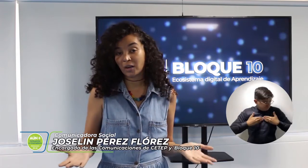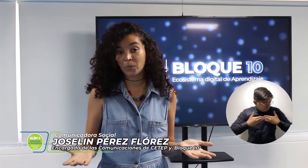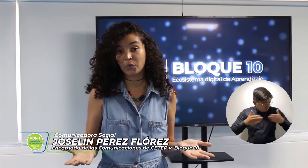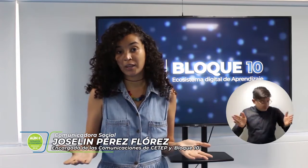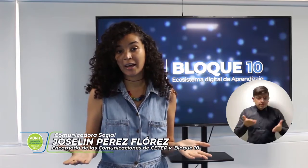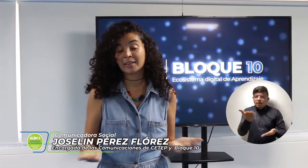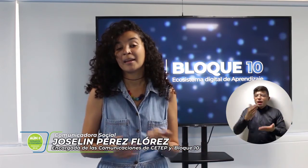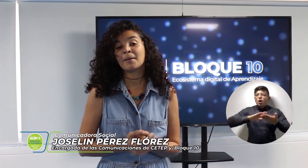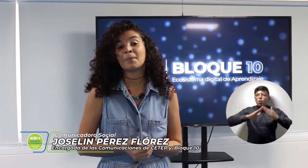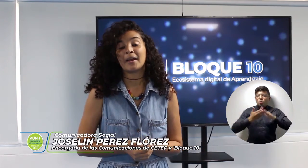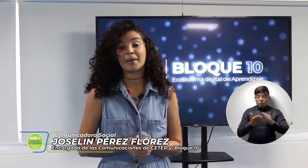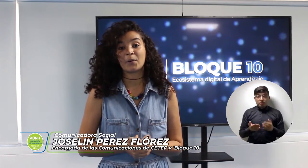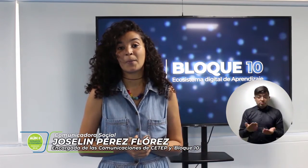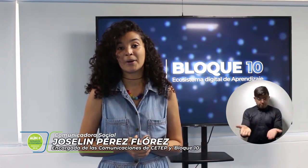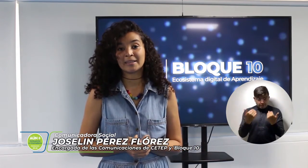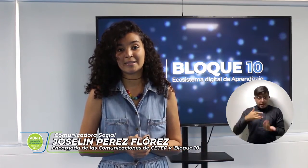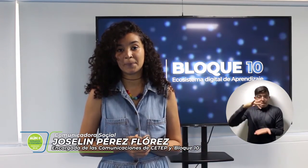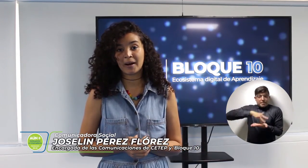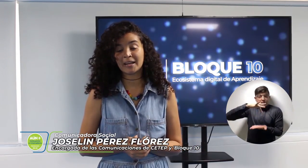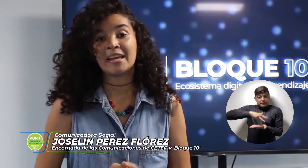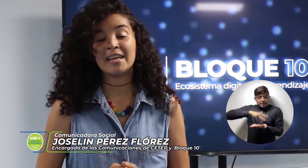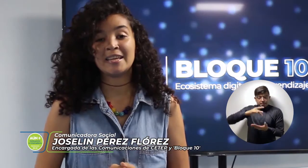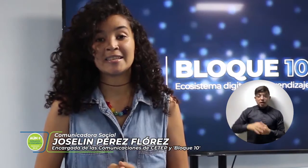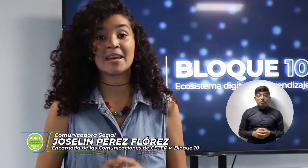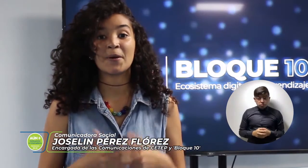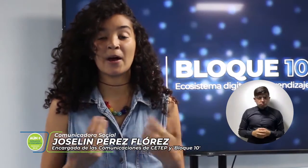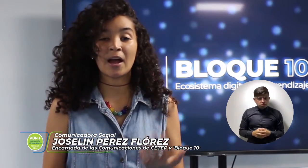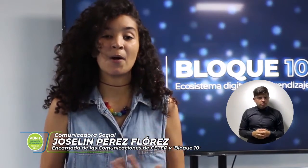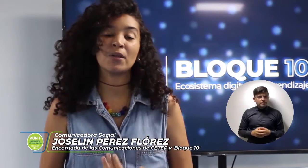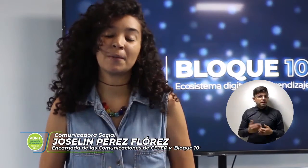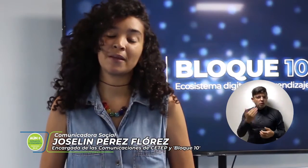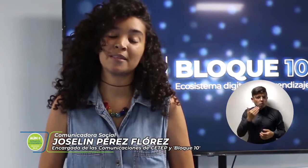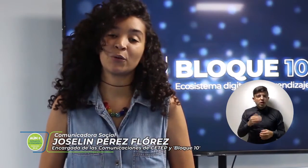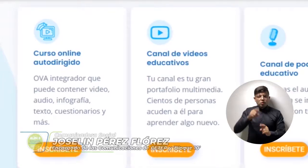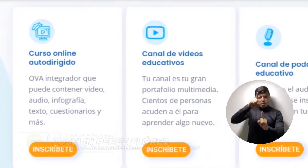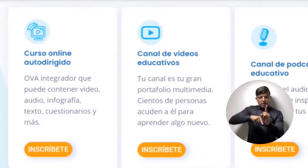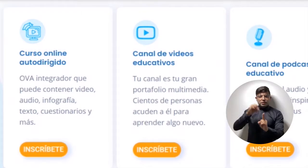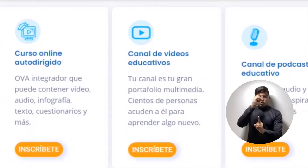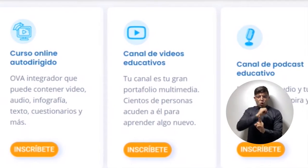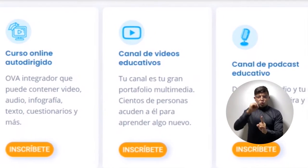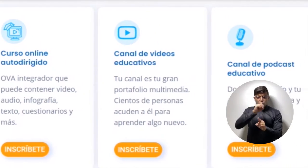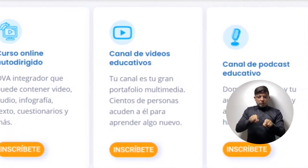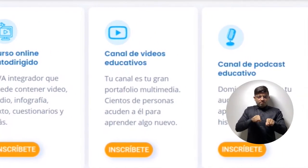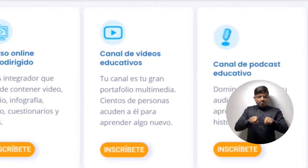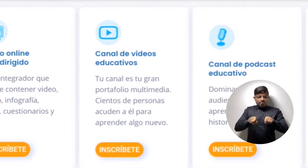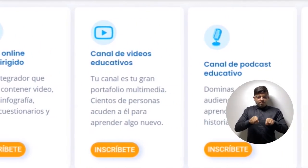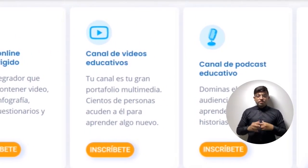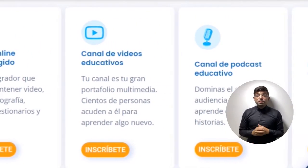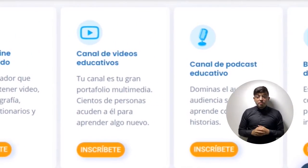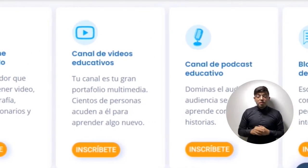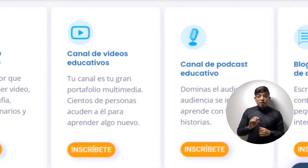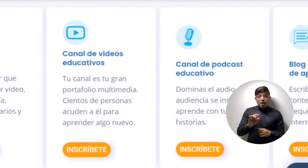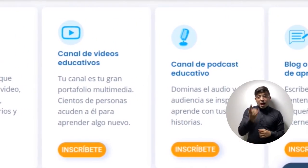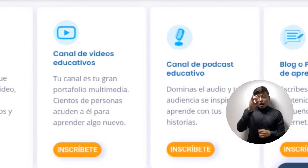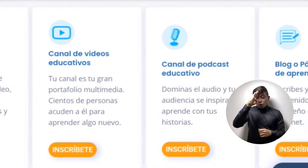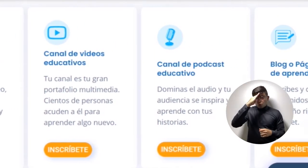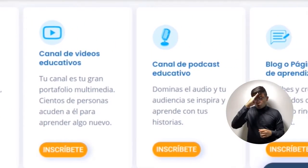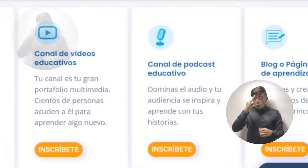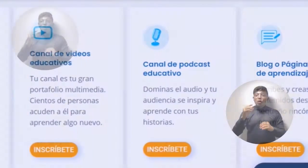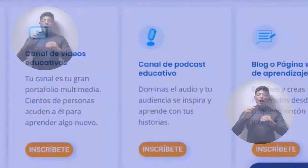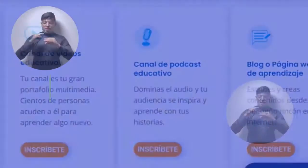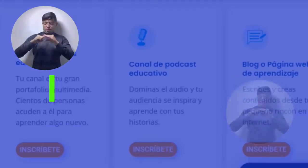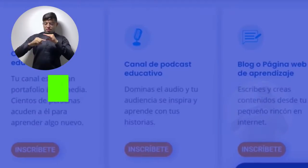abierta a toda la comunidad para que puedan participar y se llevará a cabo en el mes de octubre. Si tienes alguna duda con respecto a